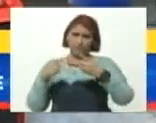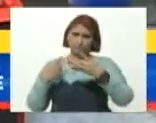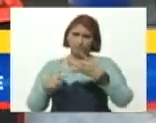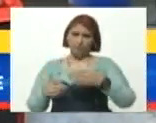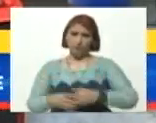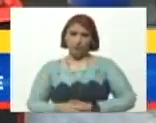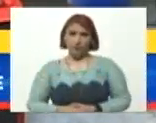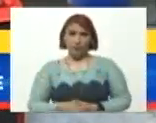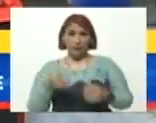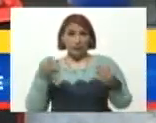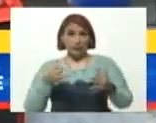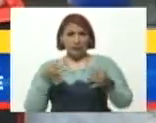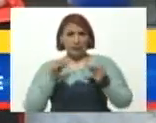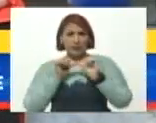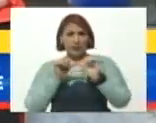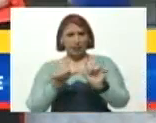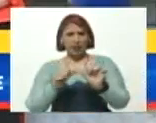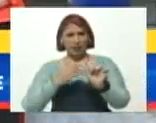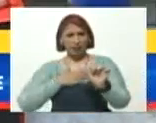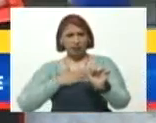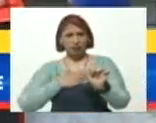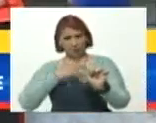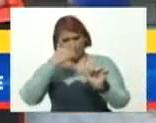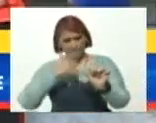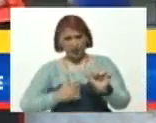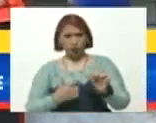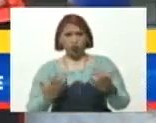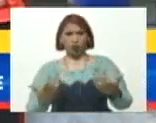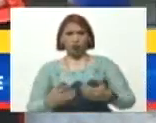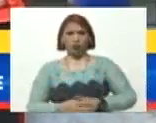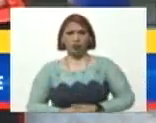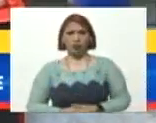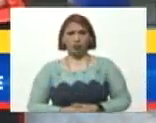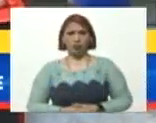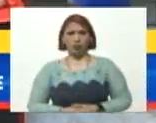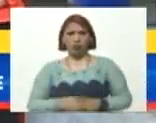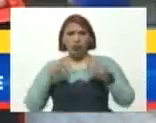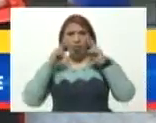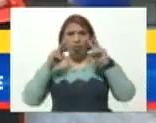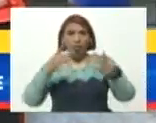Y siempre le queda a uno, como ciudadano, como fanático del